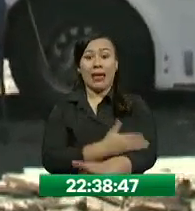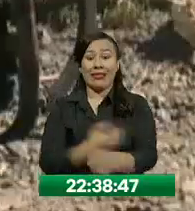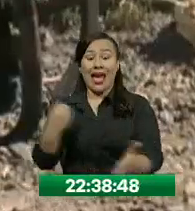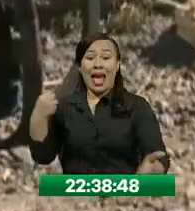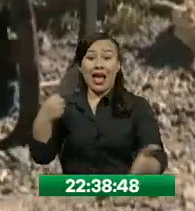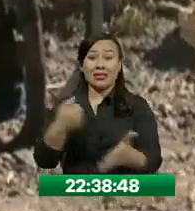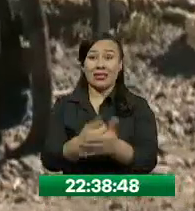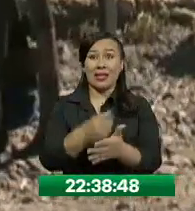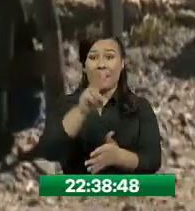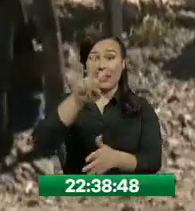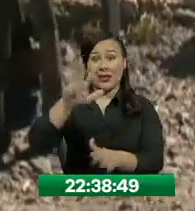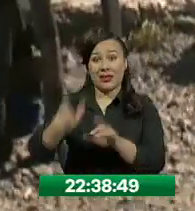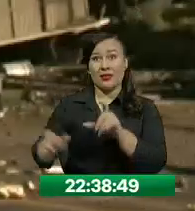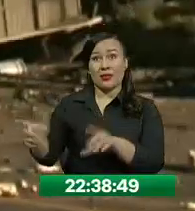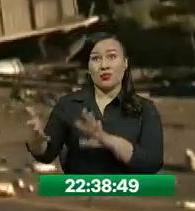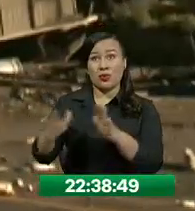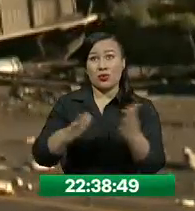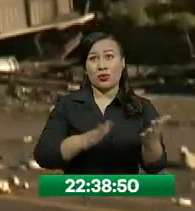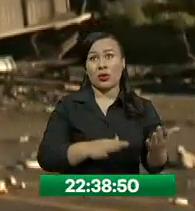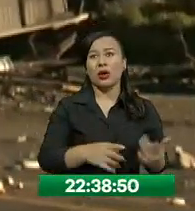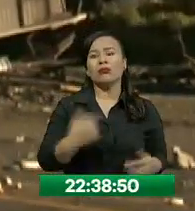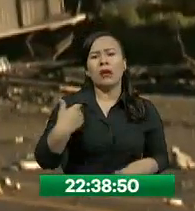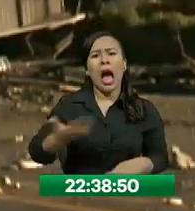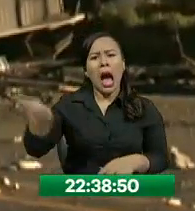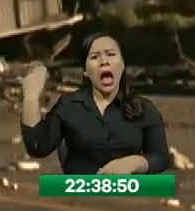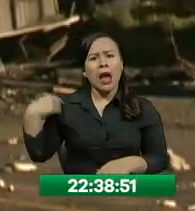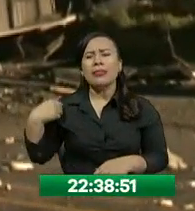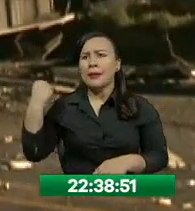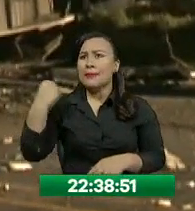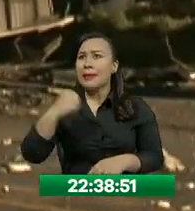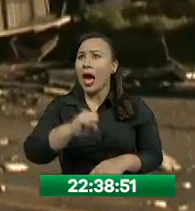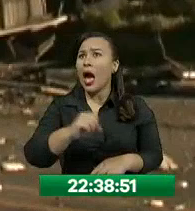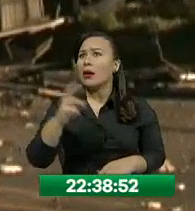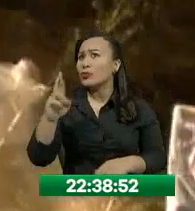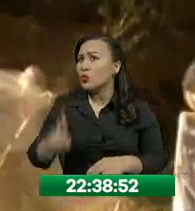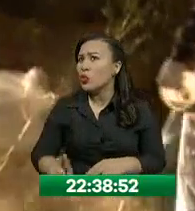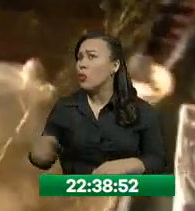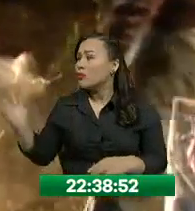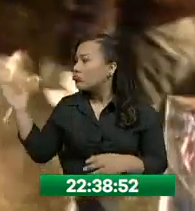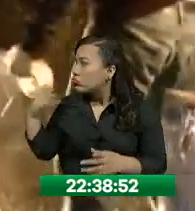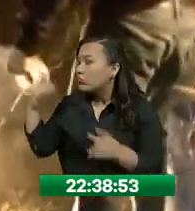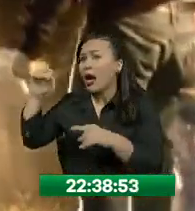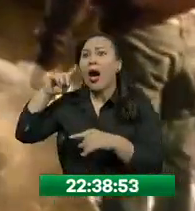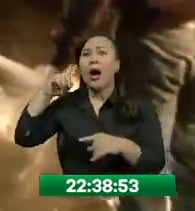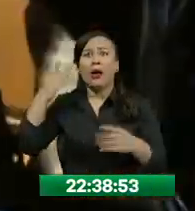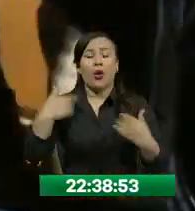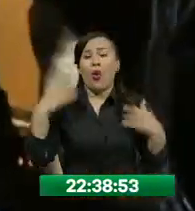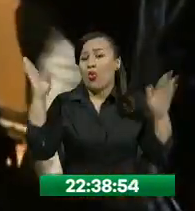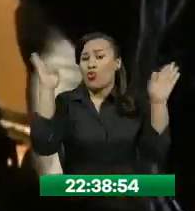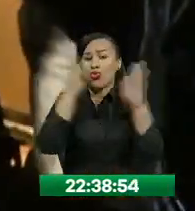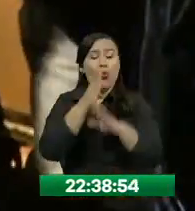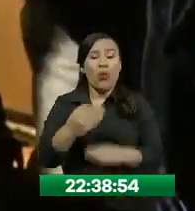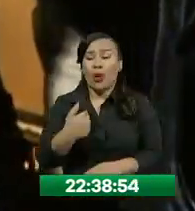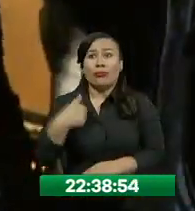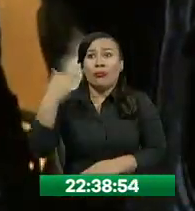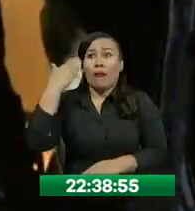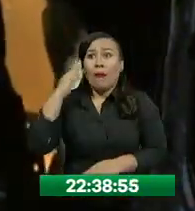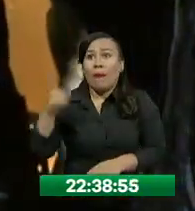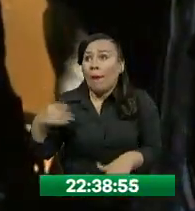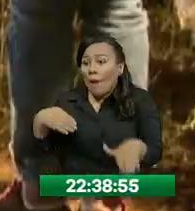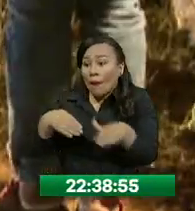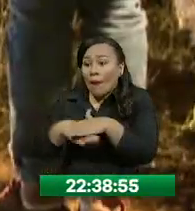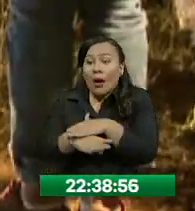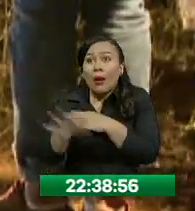dejó 23 pasajeros fallecidos, organizó otros viajes al sur del continente, que no sabía de las caletas clandestinas donde guardaban la